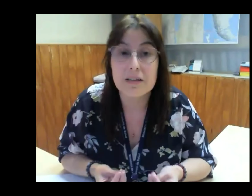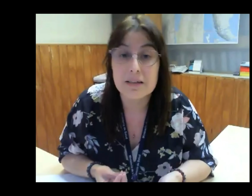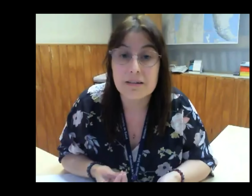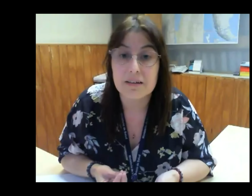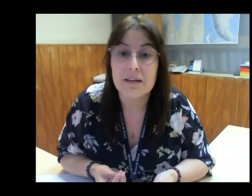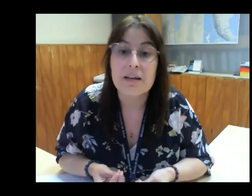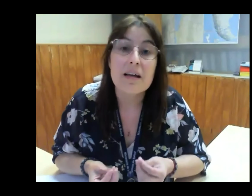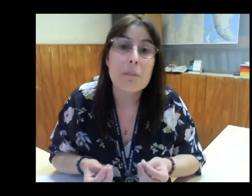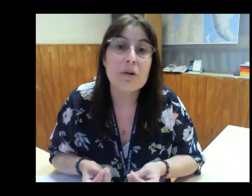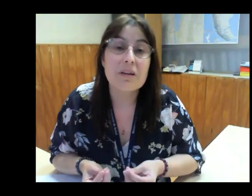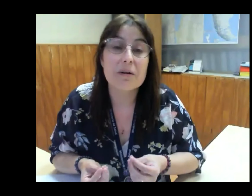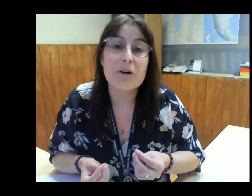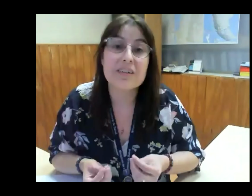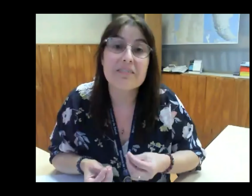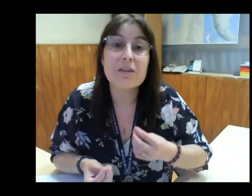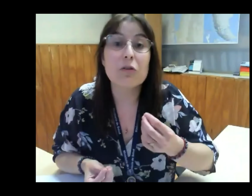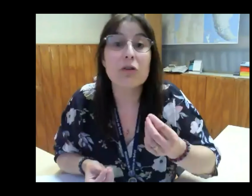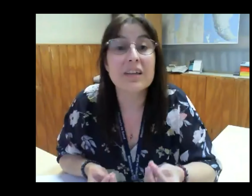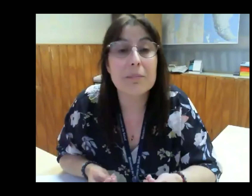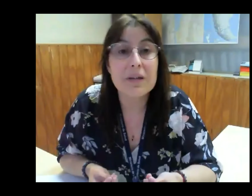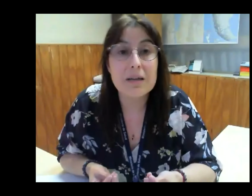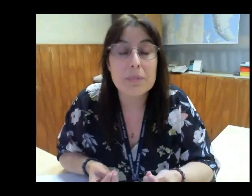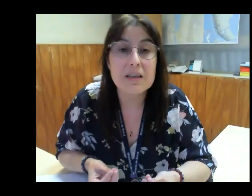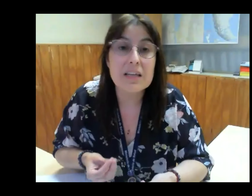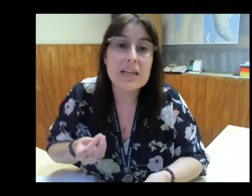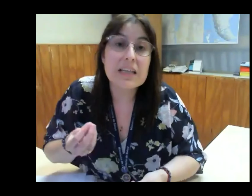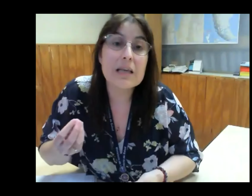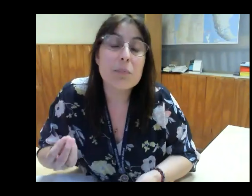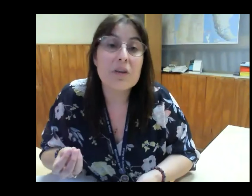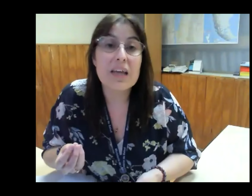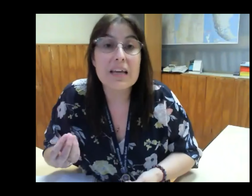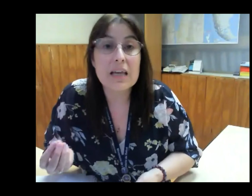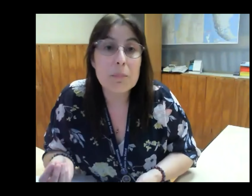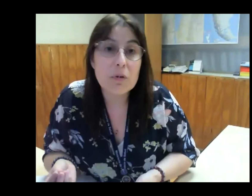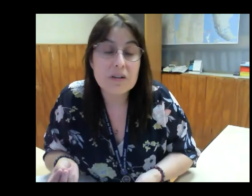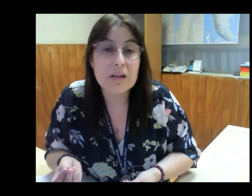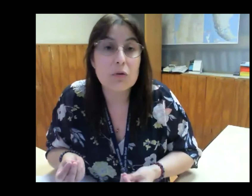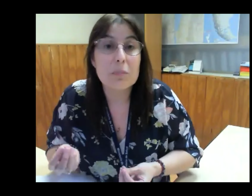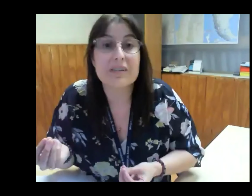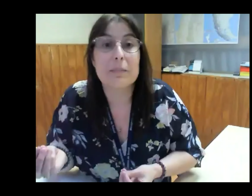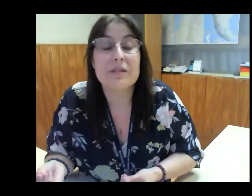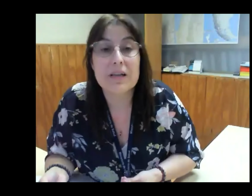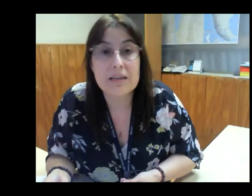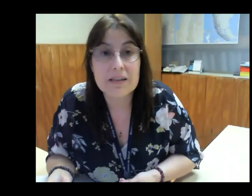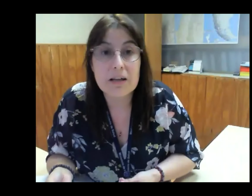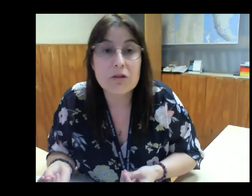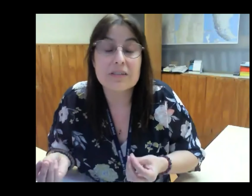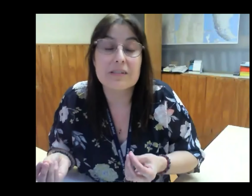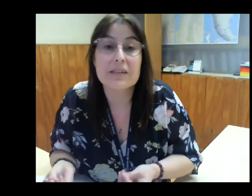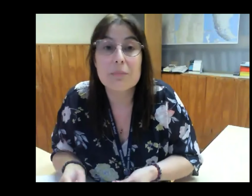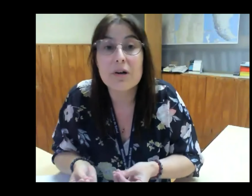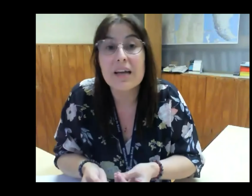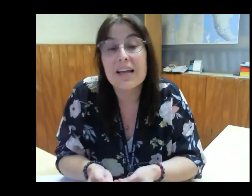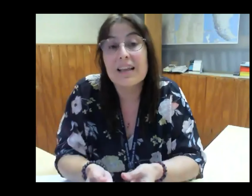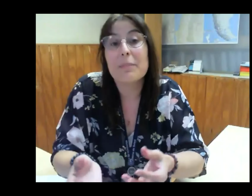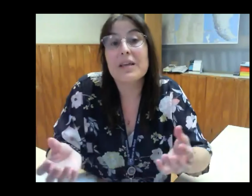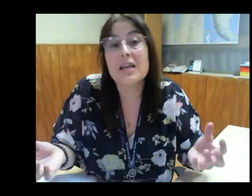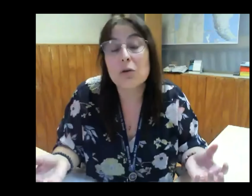más resilientes, porque vamos a saber dónde también invertir, qué tipo de equipos de salud más especializados